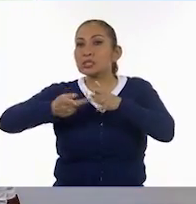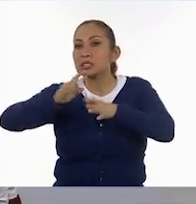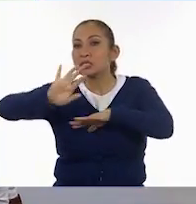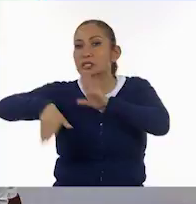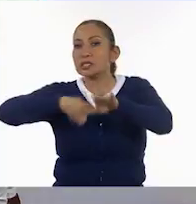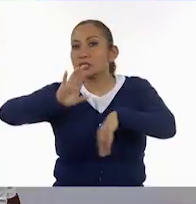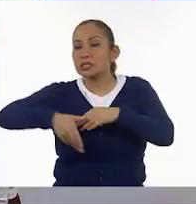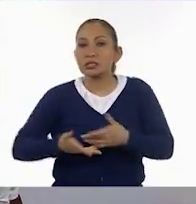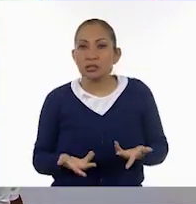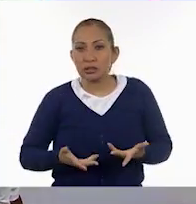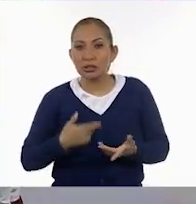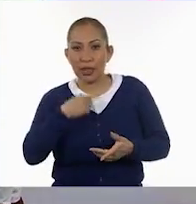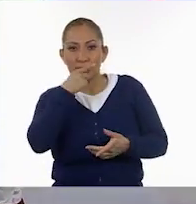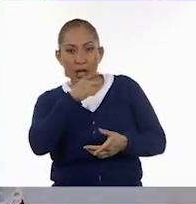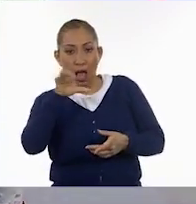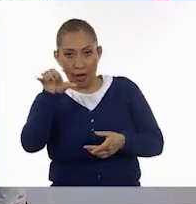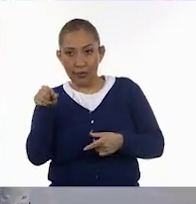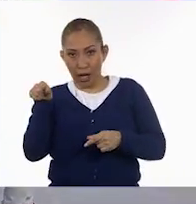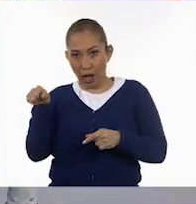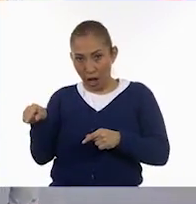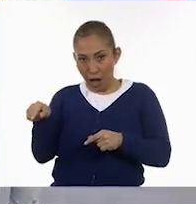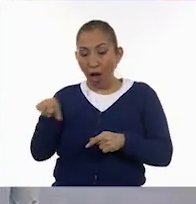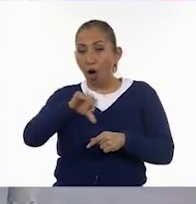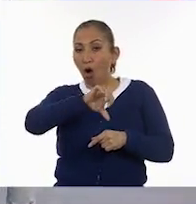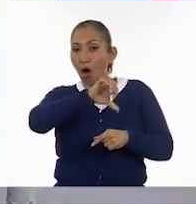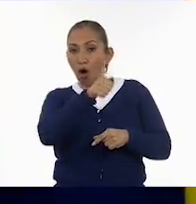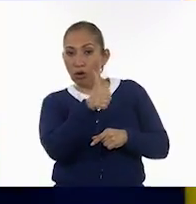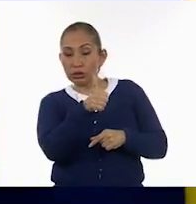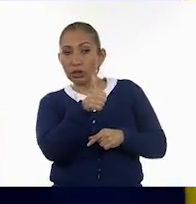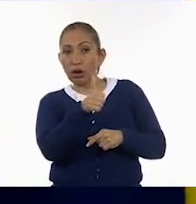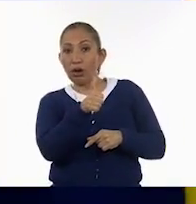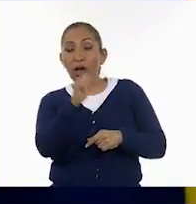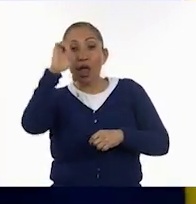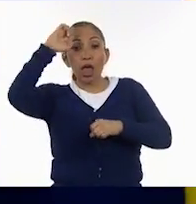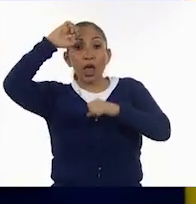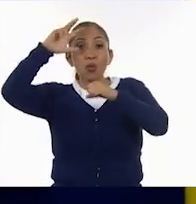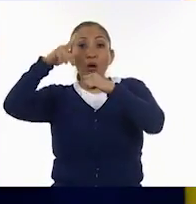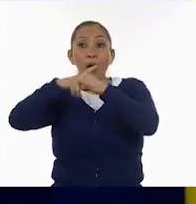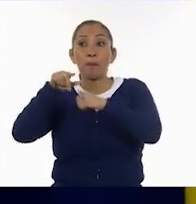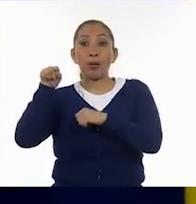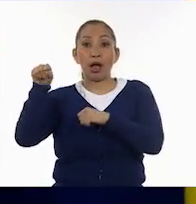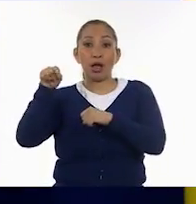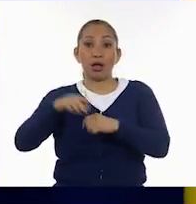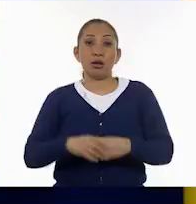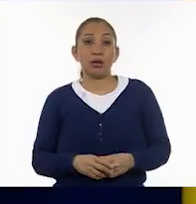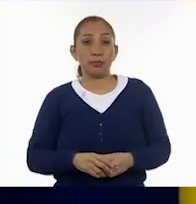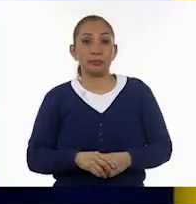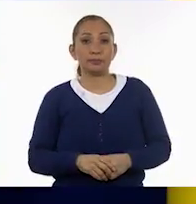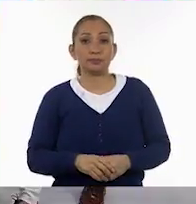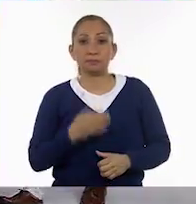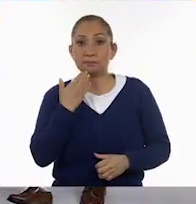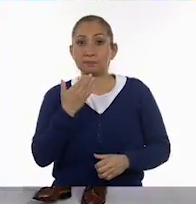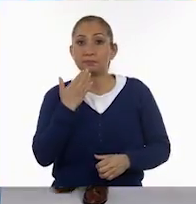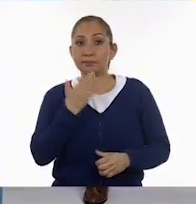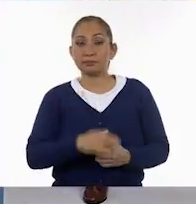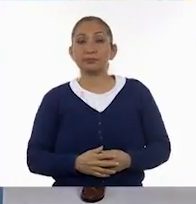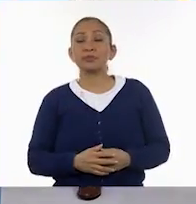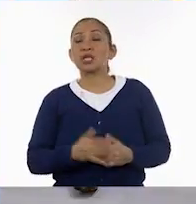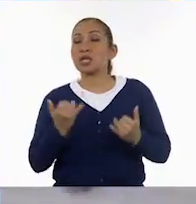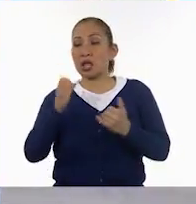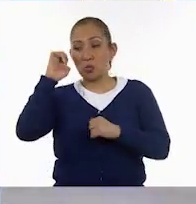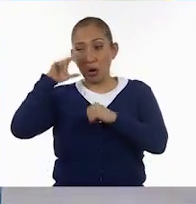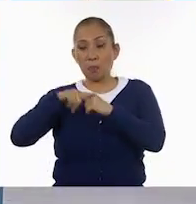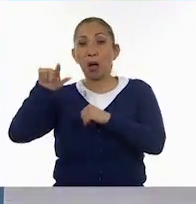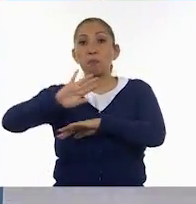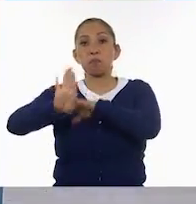Ya habíamos dicho uno, es África. África. El otro es Europa. Muy bien. También en